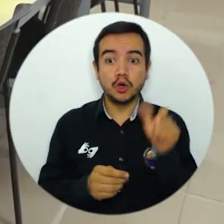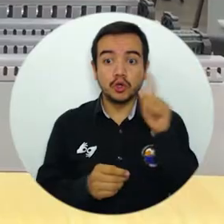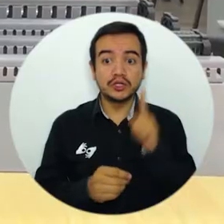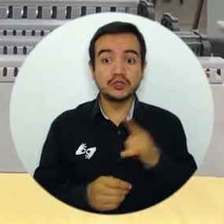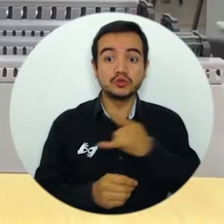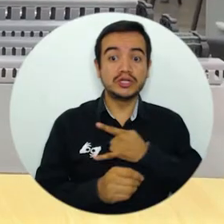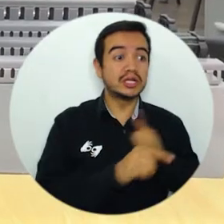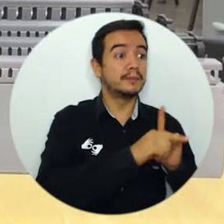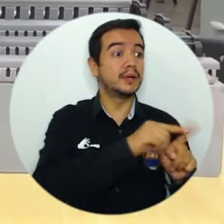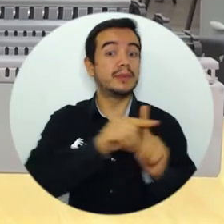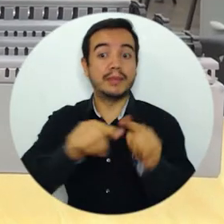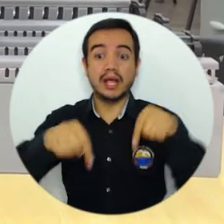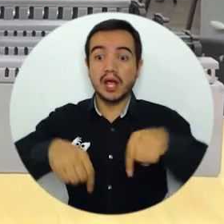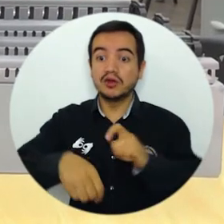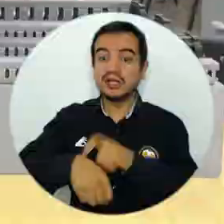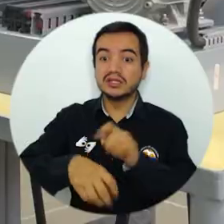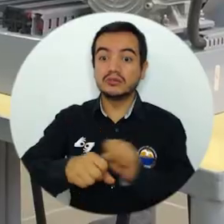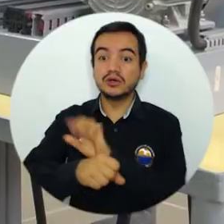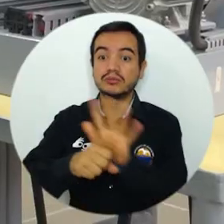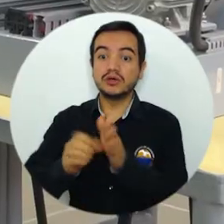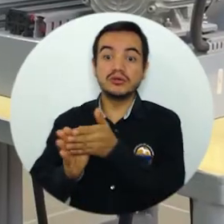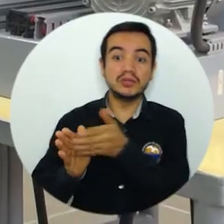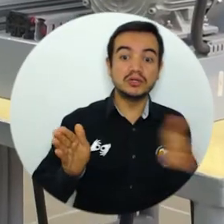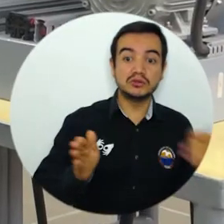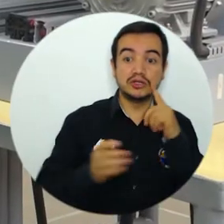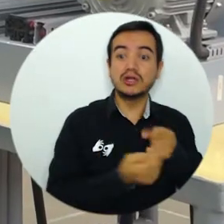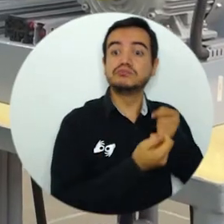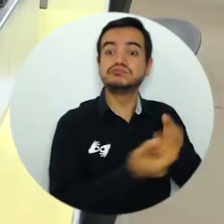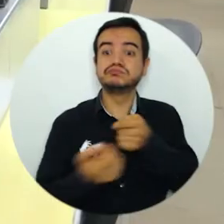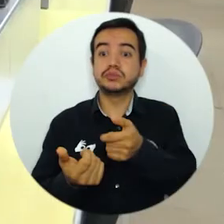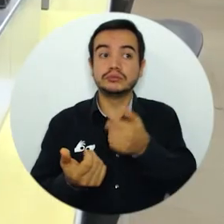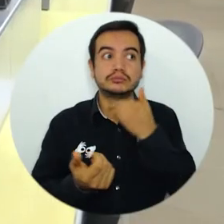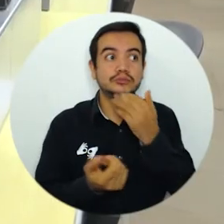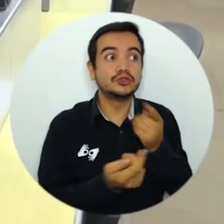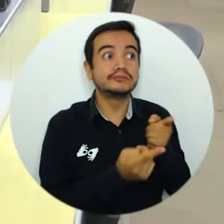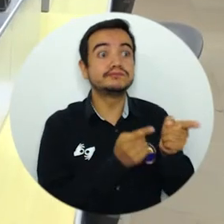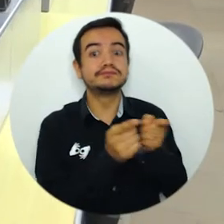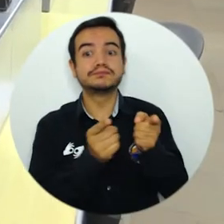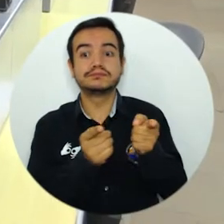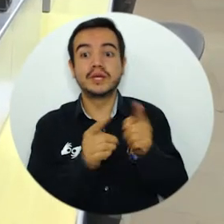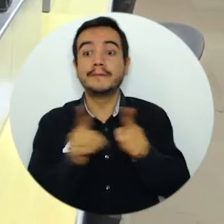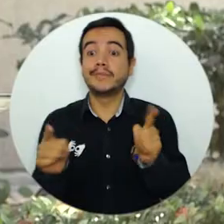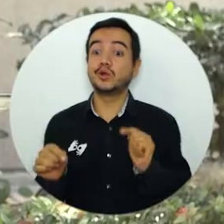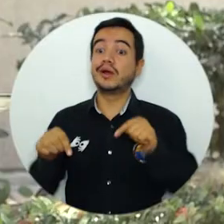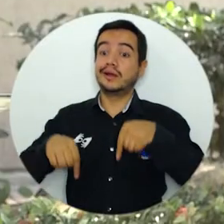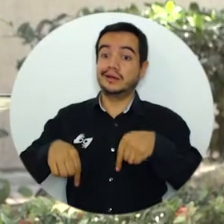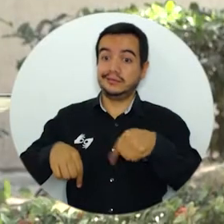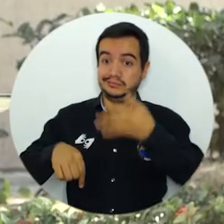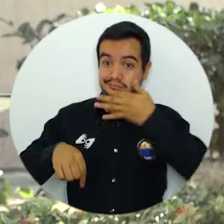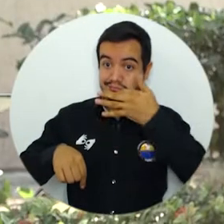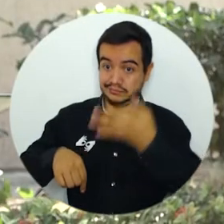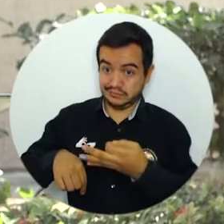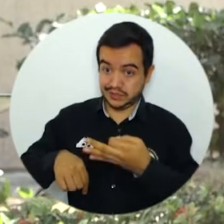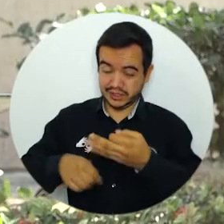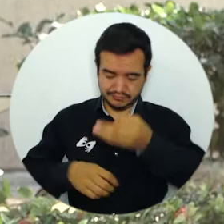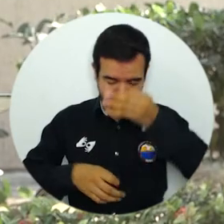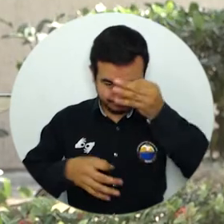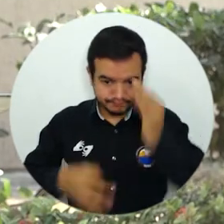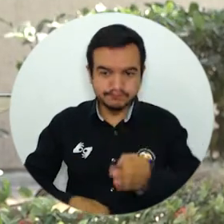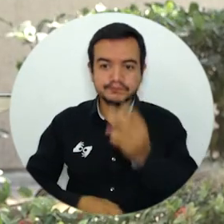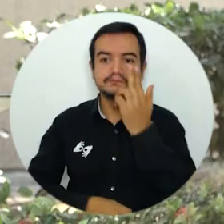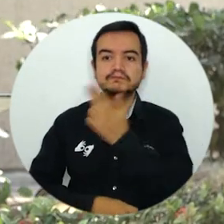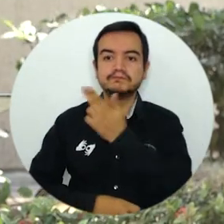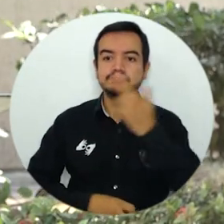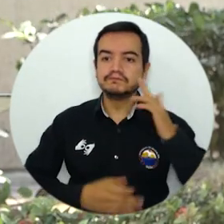plena pandemia se puede dar el lujo de hacer estas inversiones, pero lo que sí seguiremos haciendo, tengan la tranquilidad y tengan la